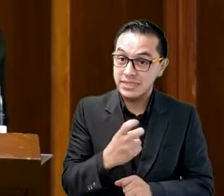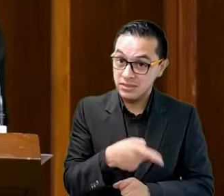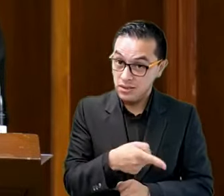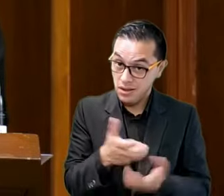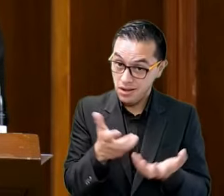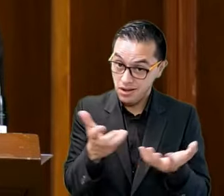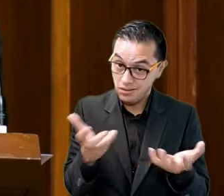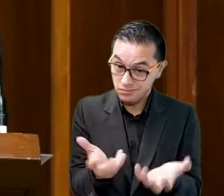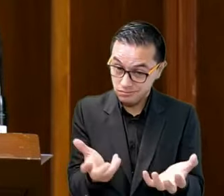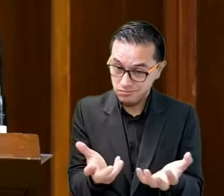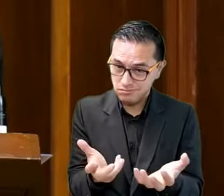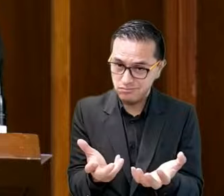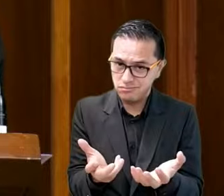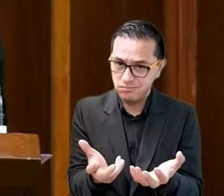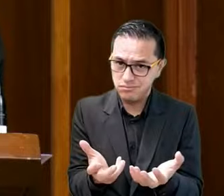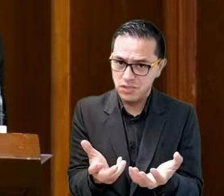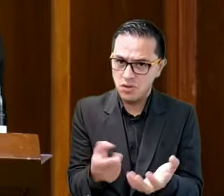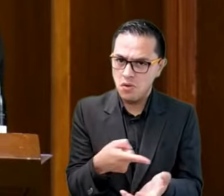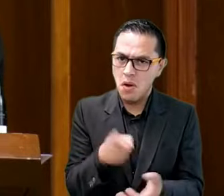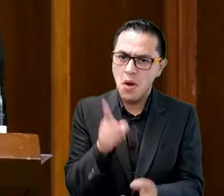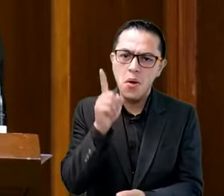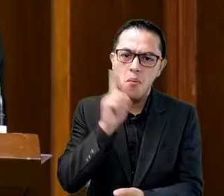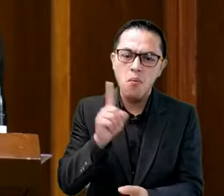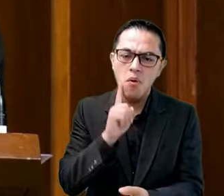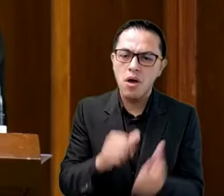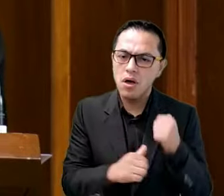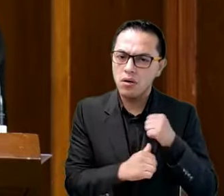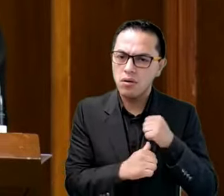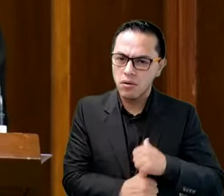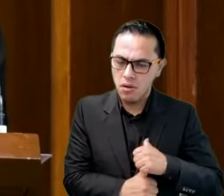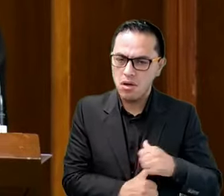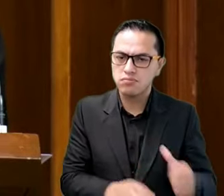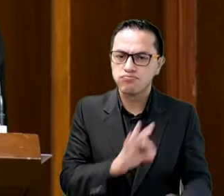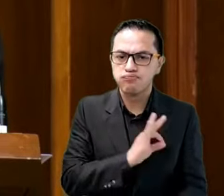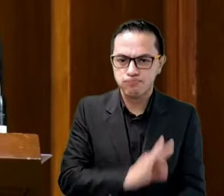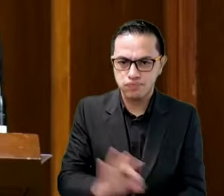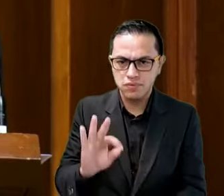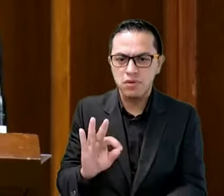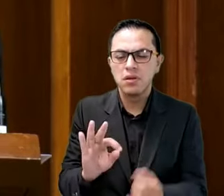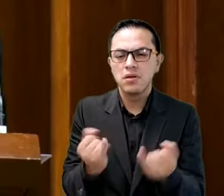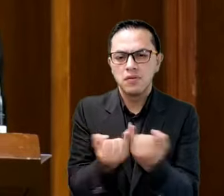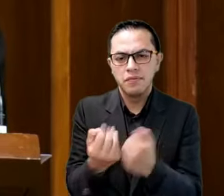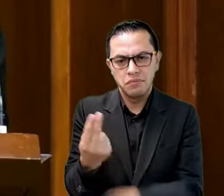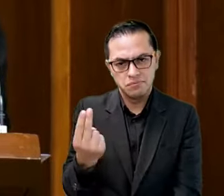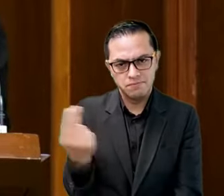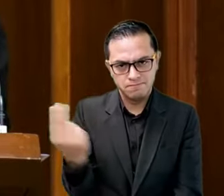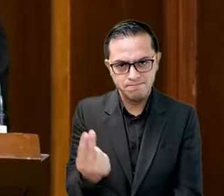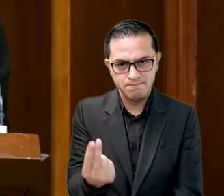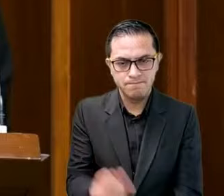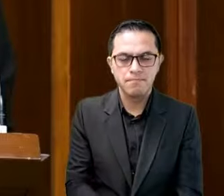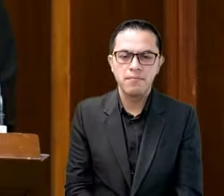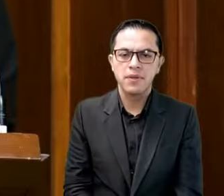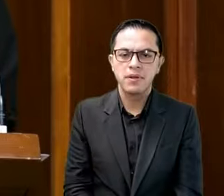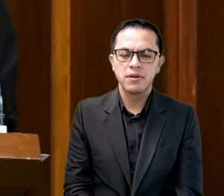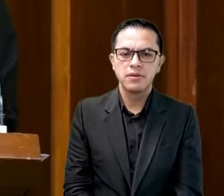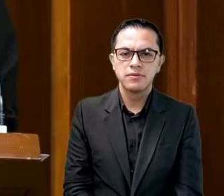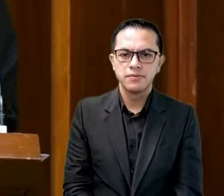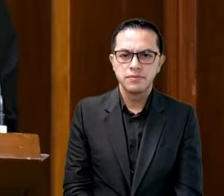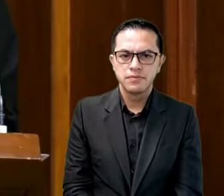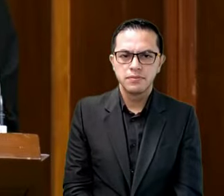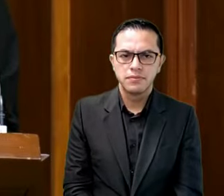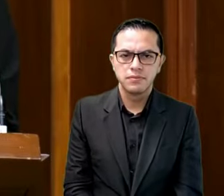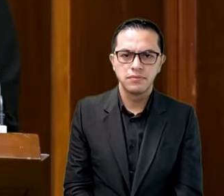que el liderazgo femenino no solo es posible sino necesario desde esas